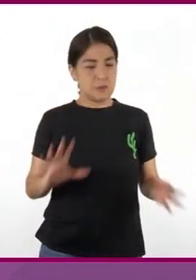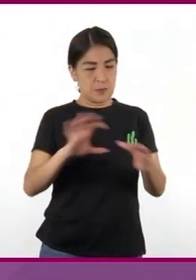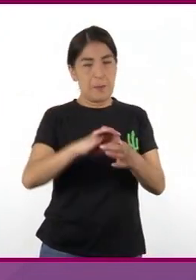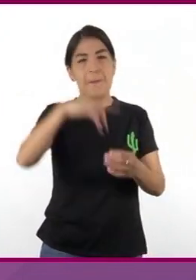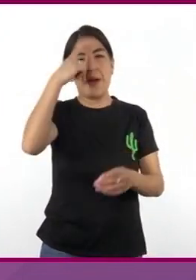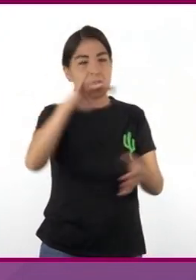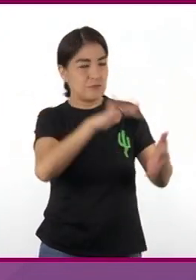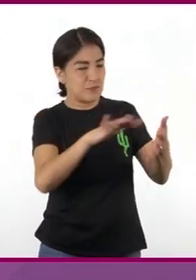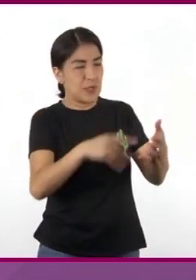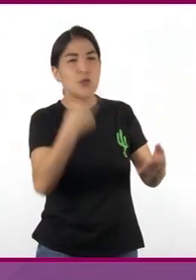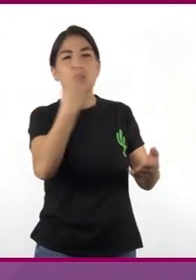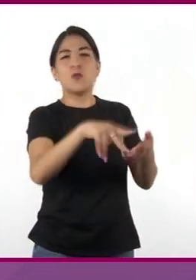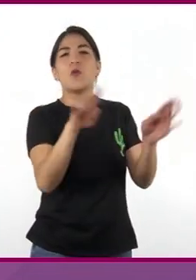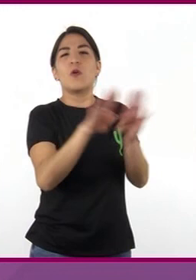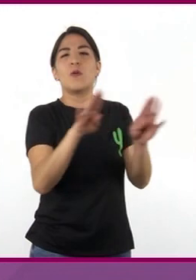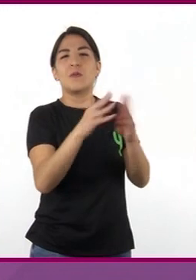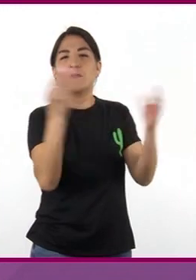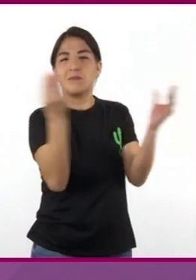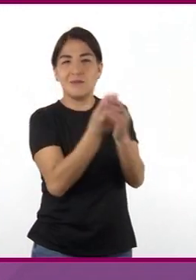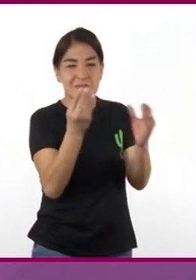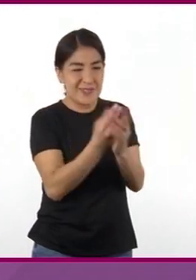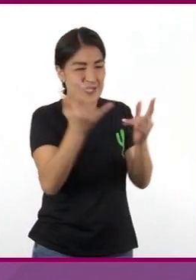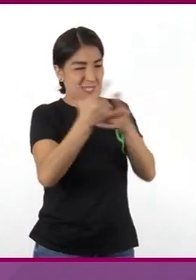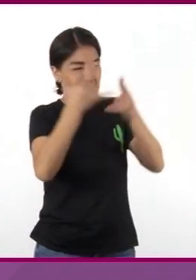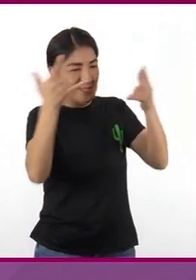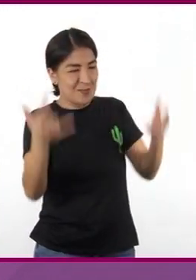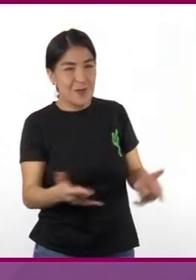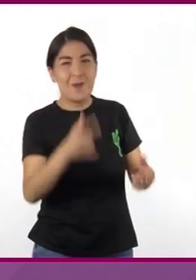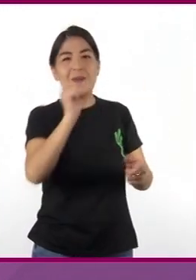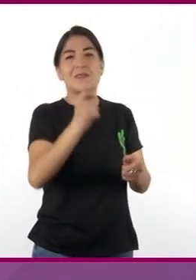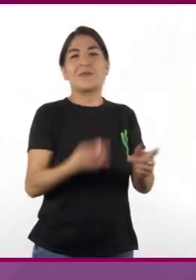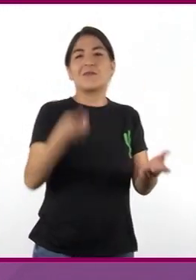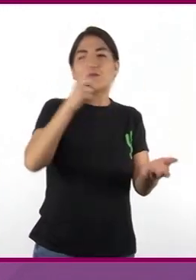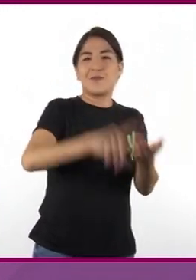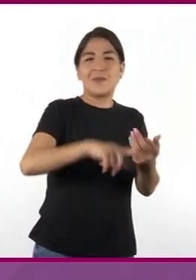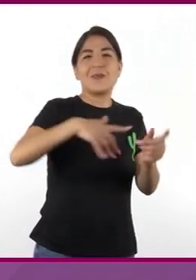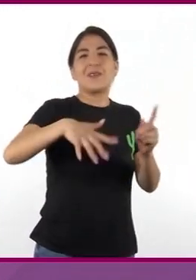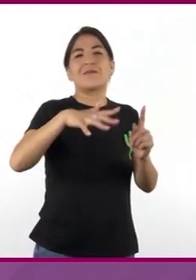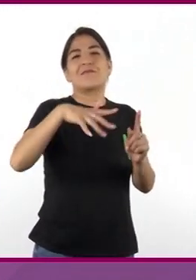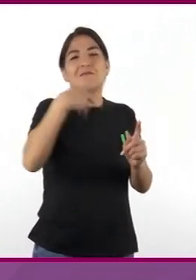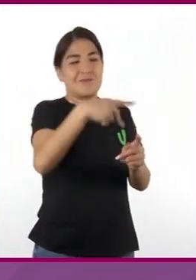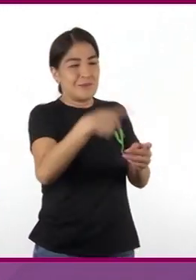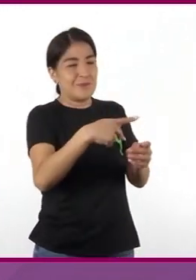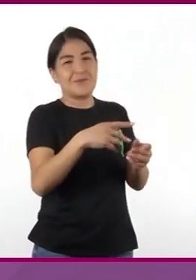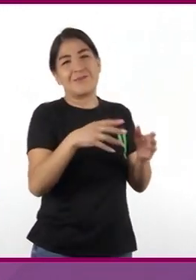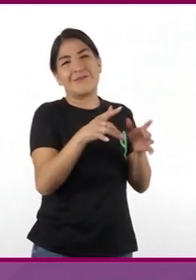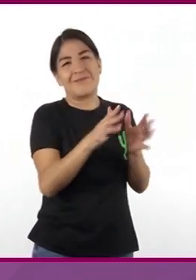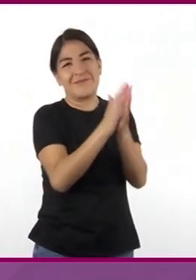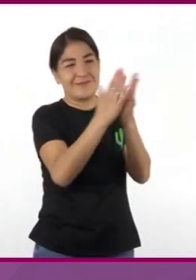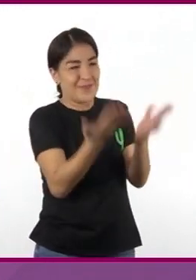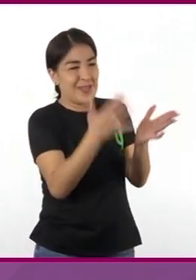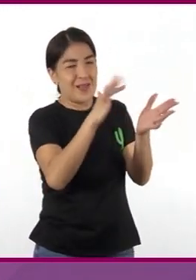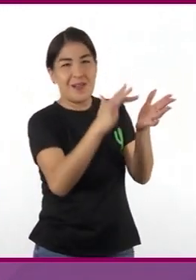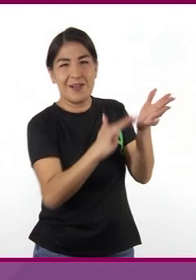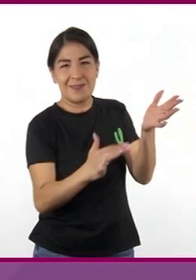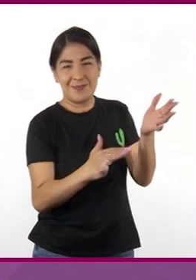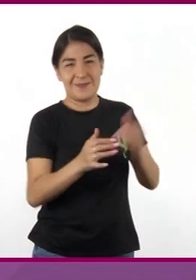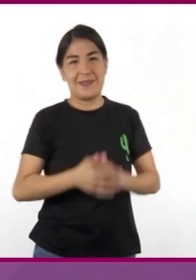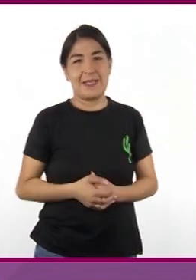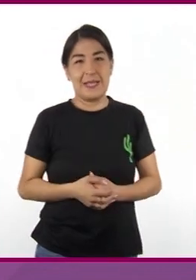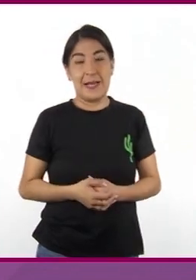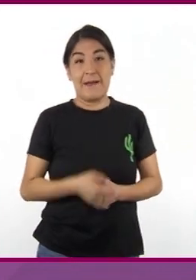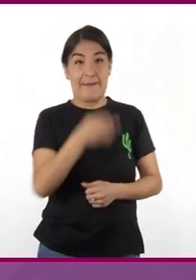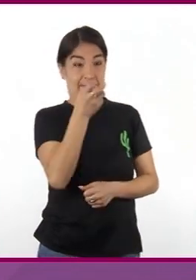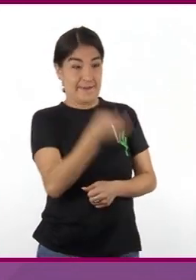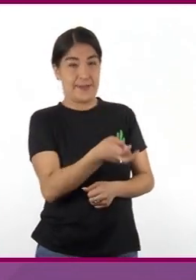materiales, espirituales e históricas que rodean la producción de una obra literaria. De esta